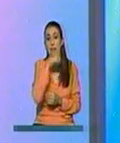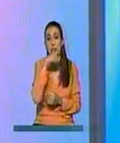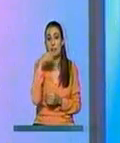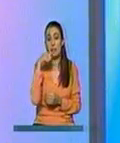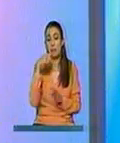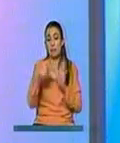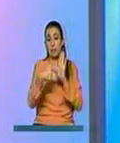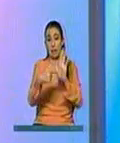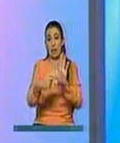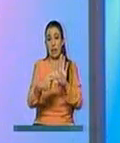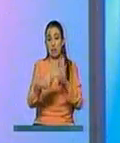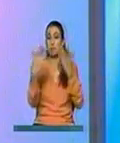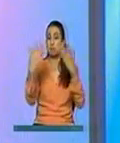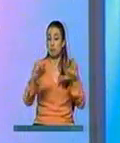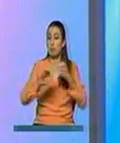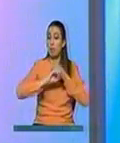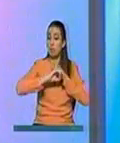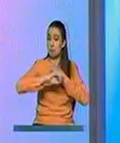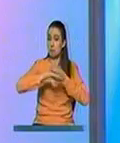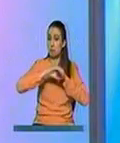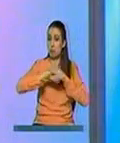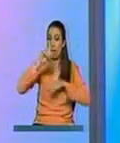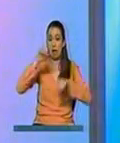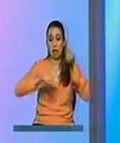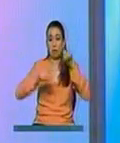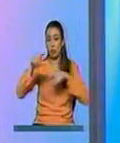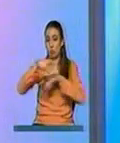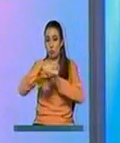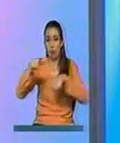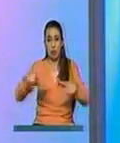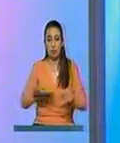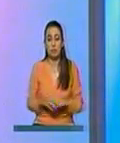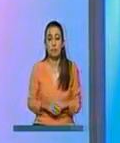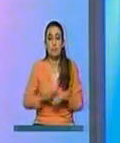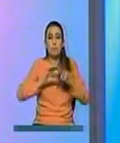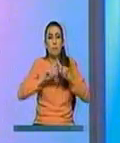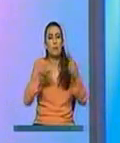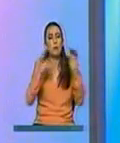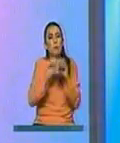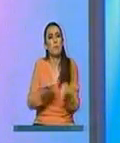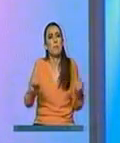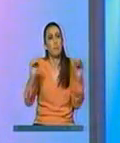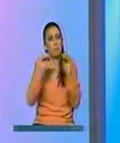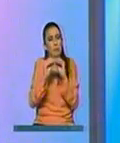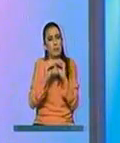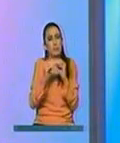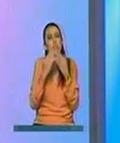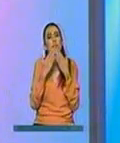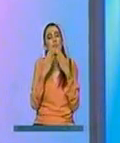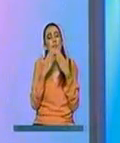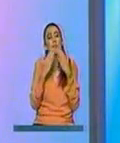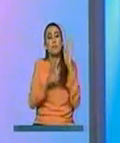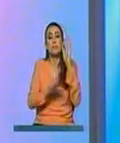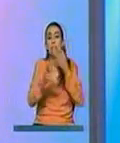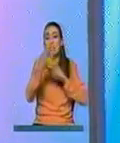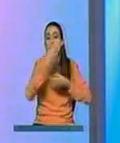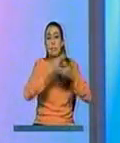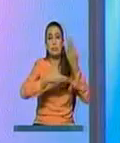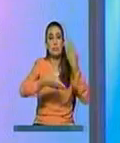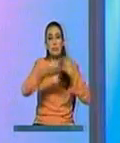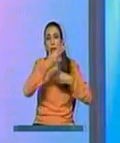ya en muchas zonas de la ciudad de Quito. Pero ¿qué más se puede hacer para poder desarrollar estos negocios que